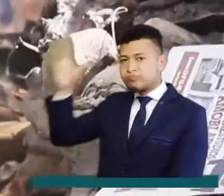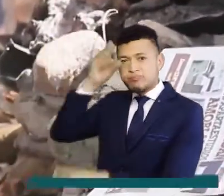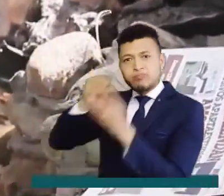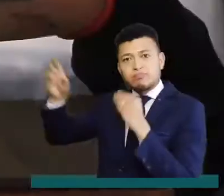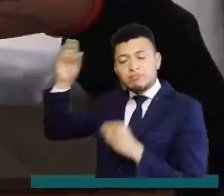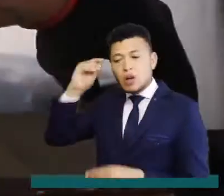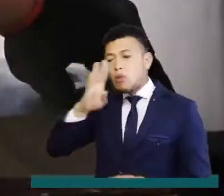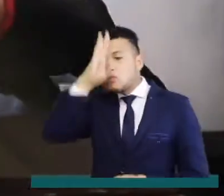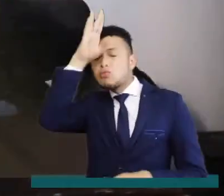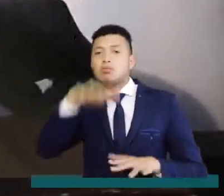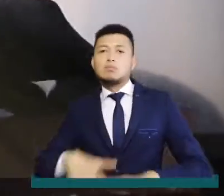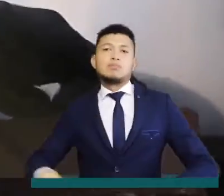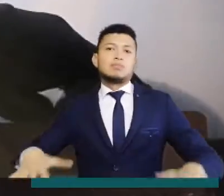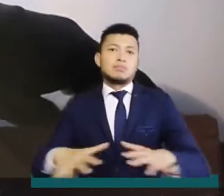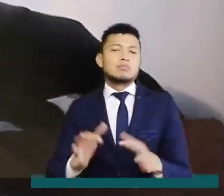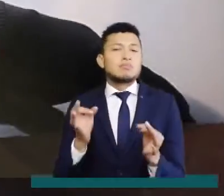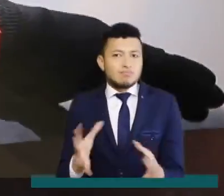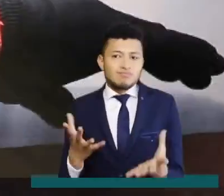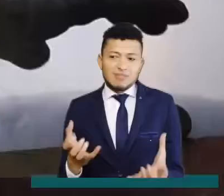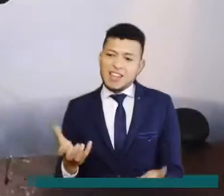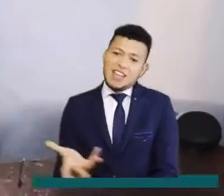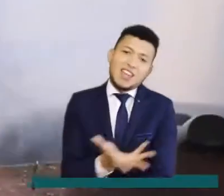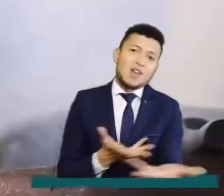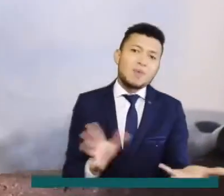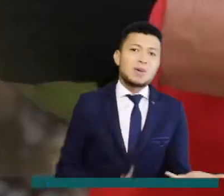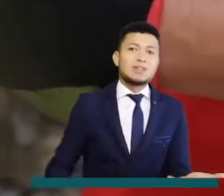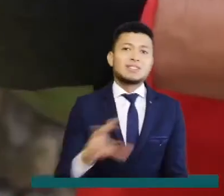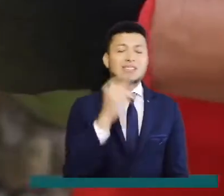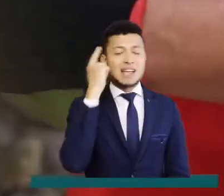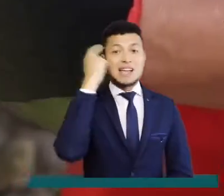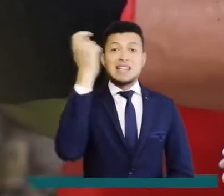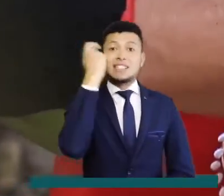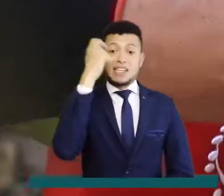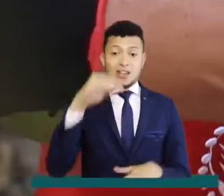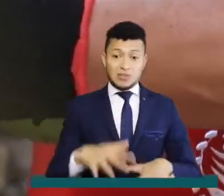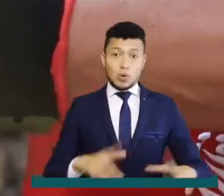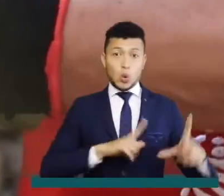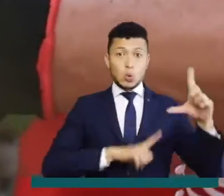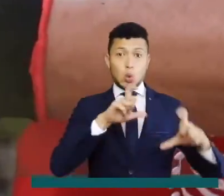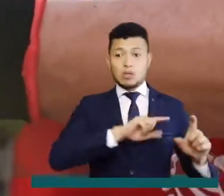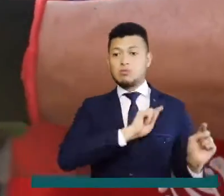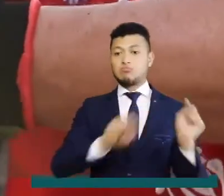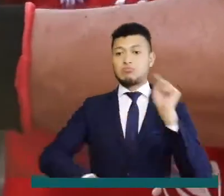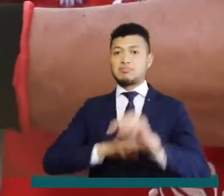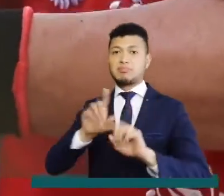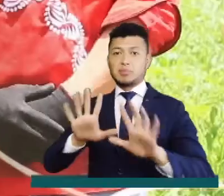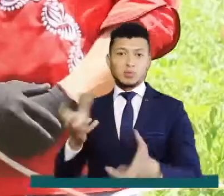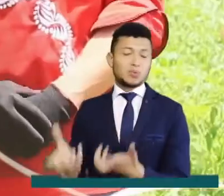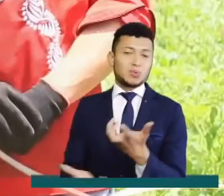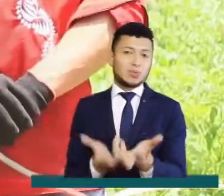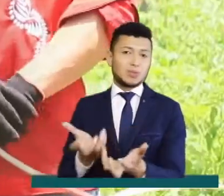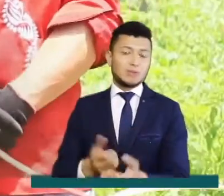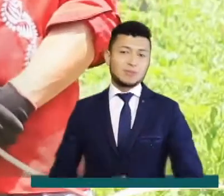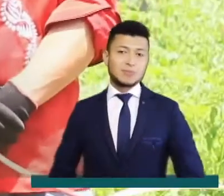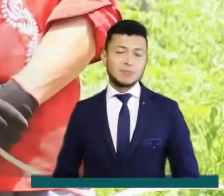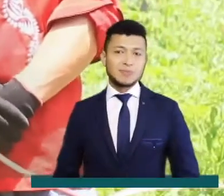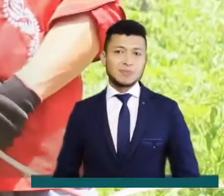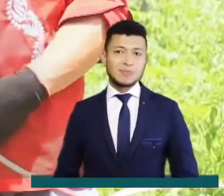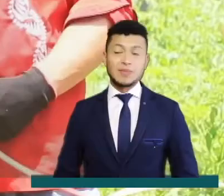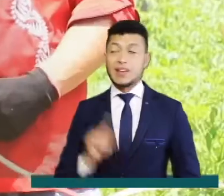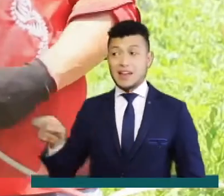costumbres y asegura querer compartir con todos para hacer del llano un destino turístico gastronómico la finca